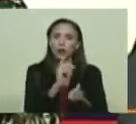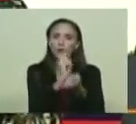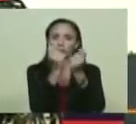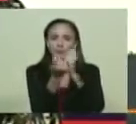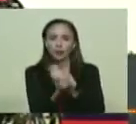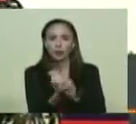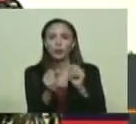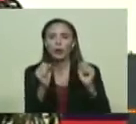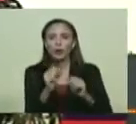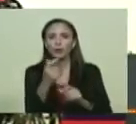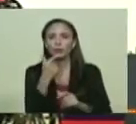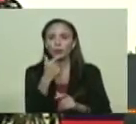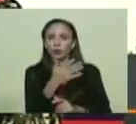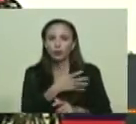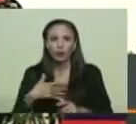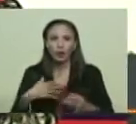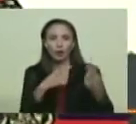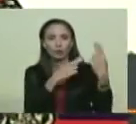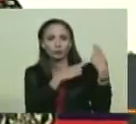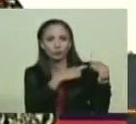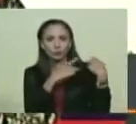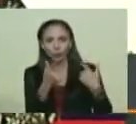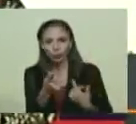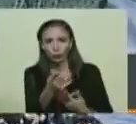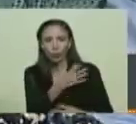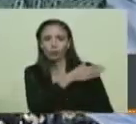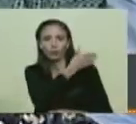Y te voy a designar, prepárate,